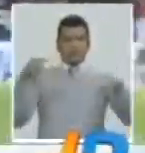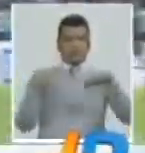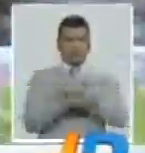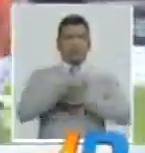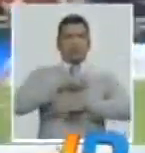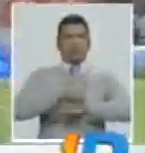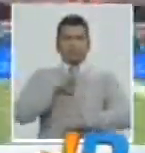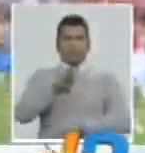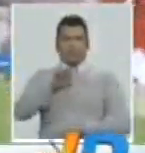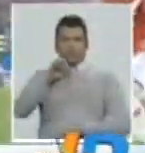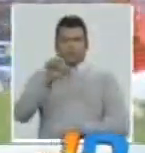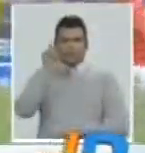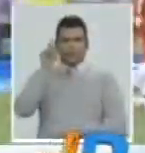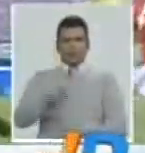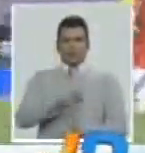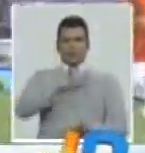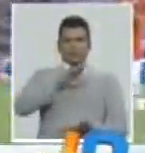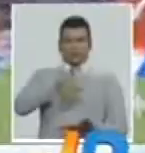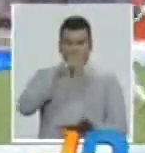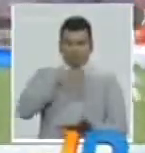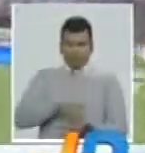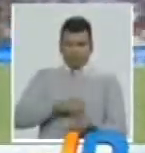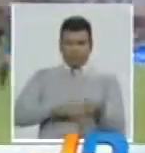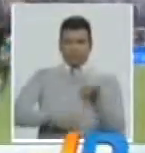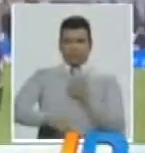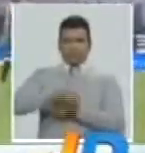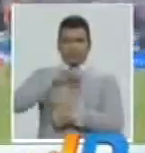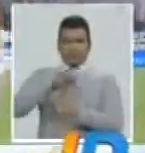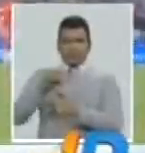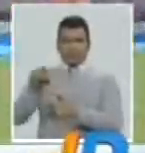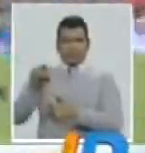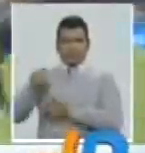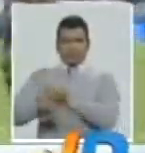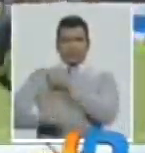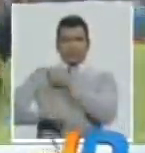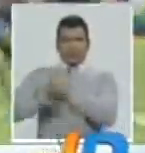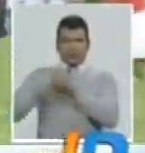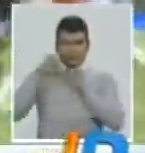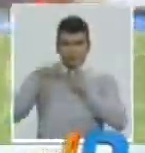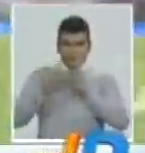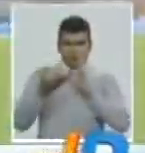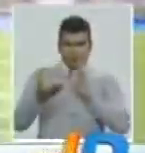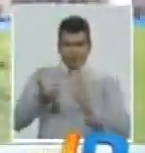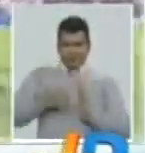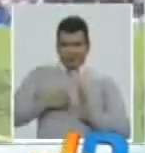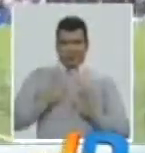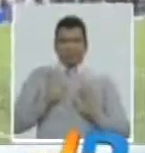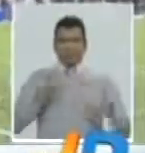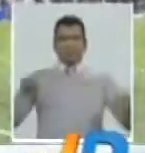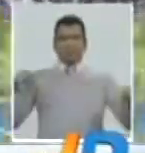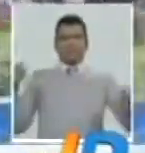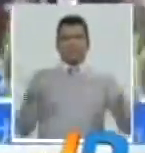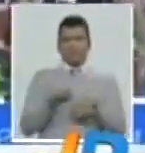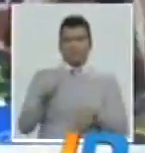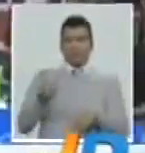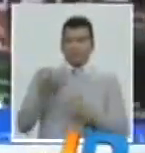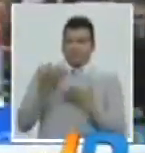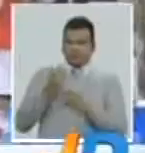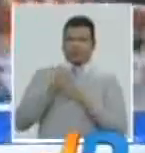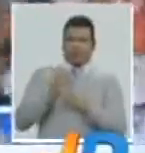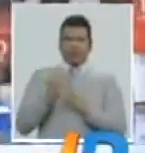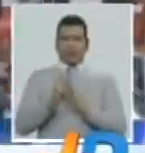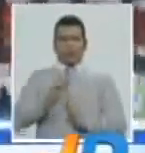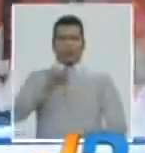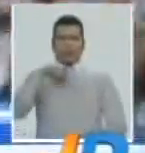El central Néstor Moiragi realizó un despeje largo de cabeza en la mitad de la cancha. Funes Mori pifió en su intento de rechazar y el